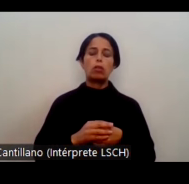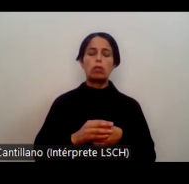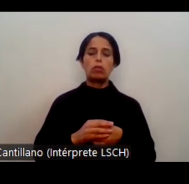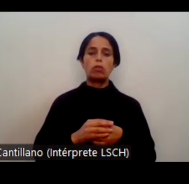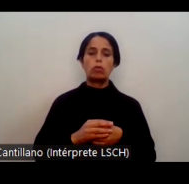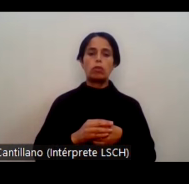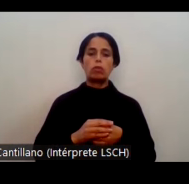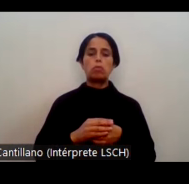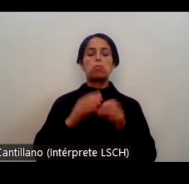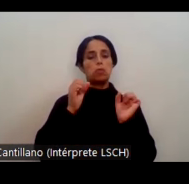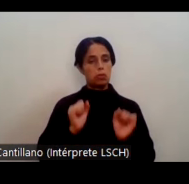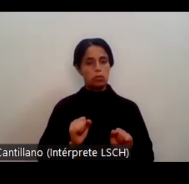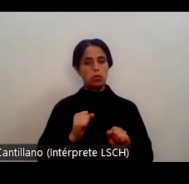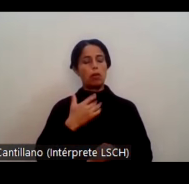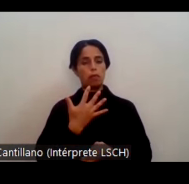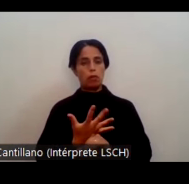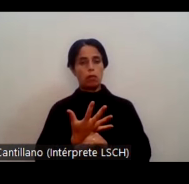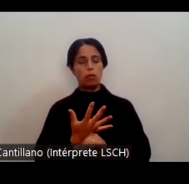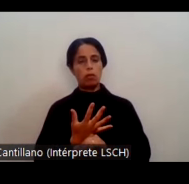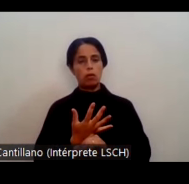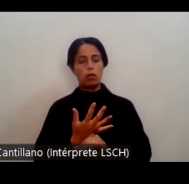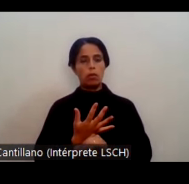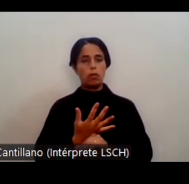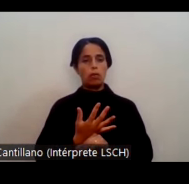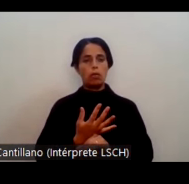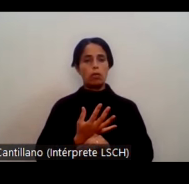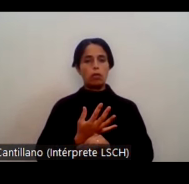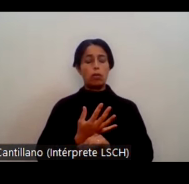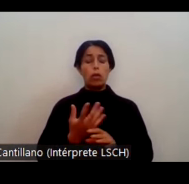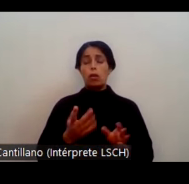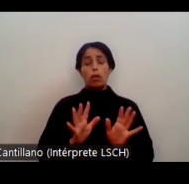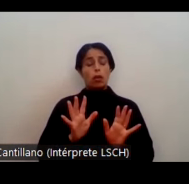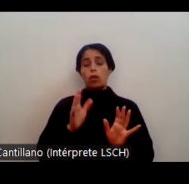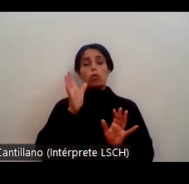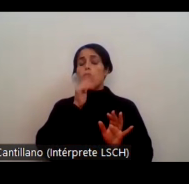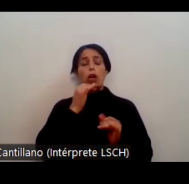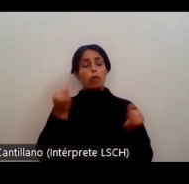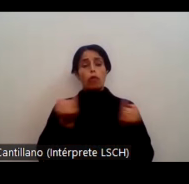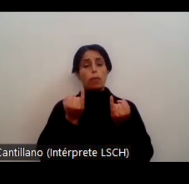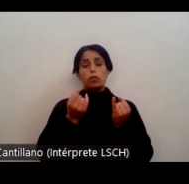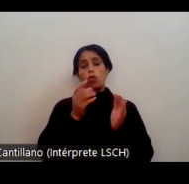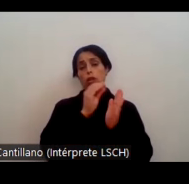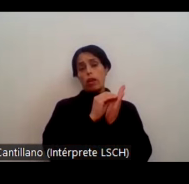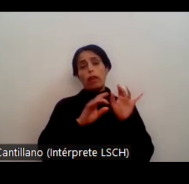haber sido con toda seguridad, aunque no tenemos registros escritos para